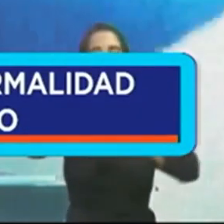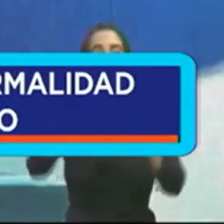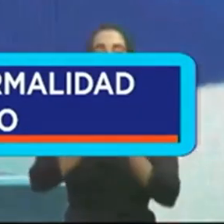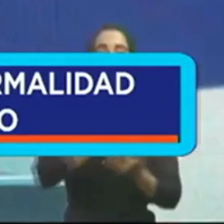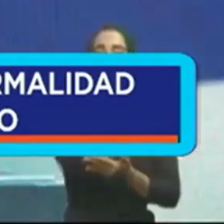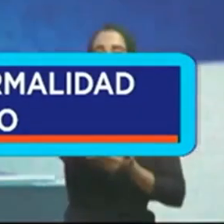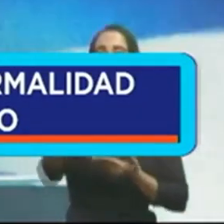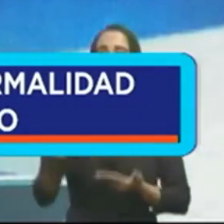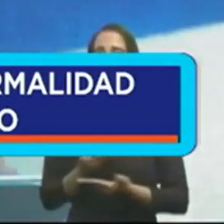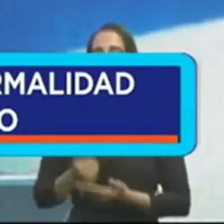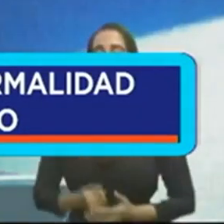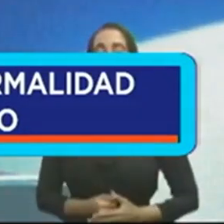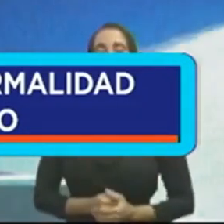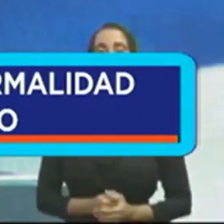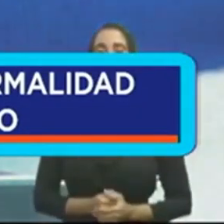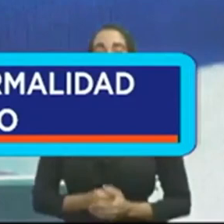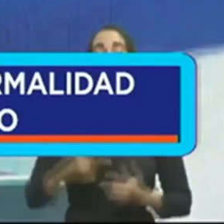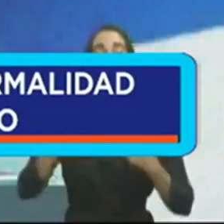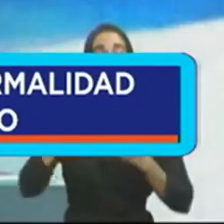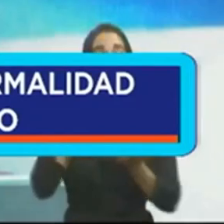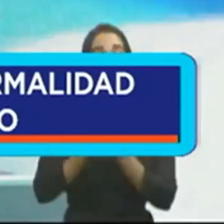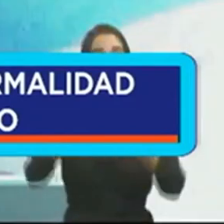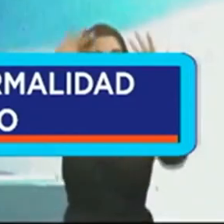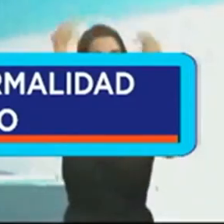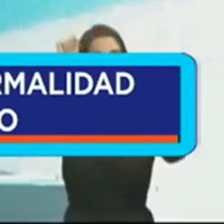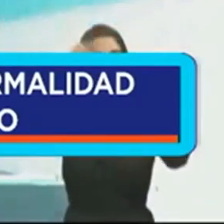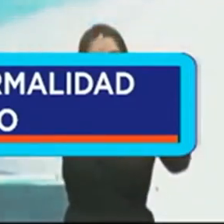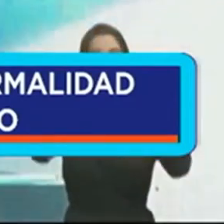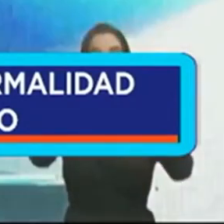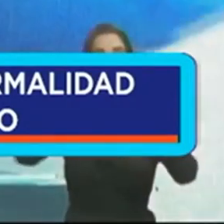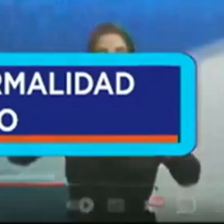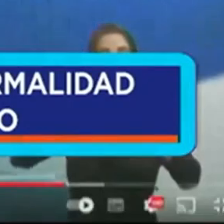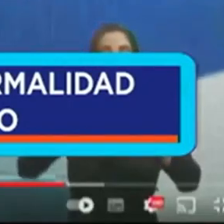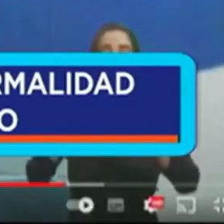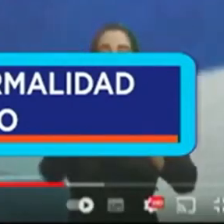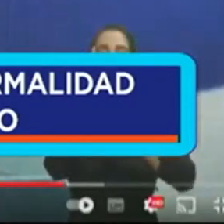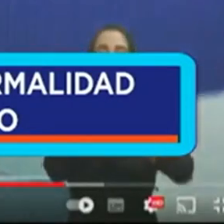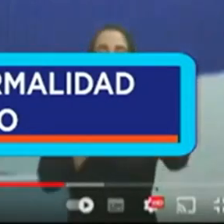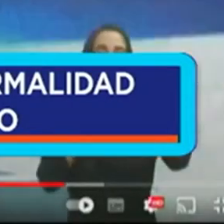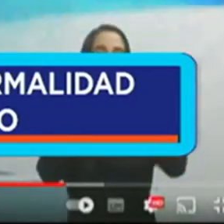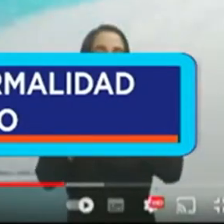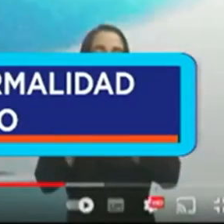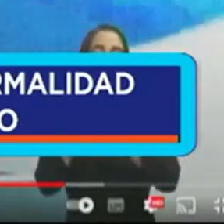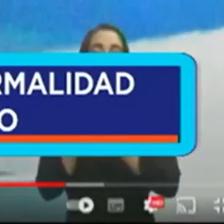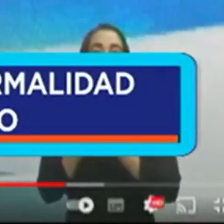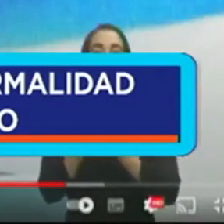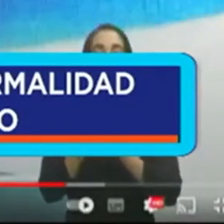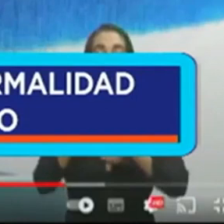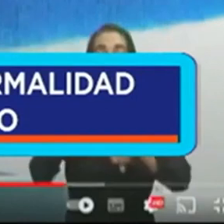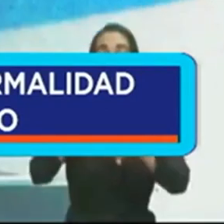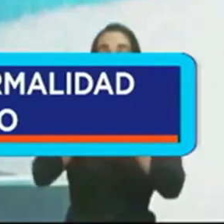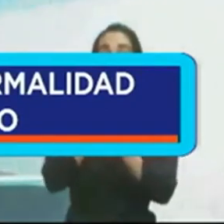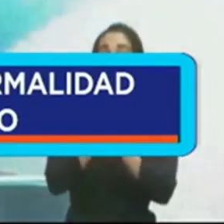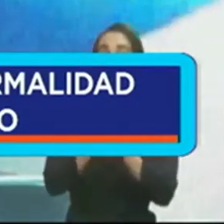ustedes. Cuando asumí la presidencia de la República, hace algo más de 2 años, en medio de un panorama